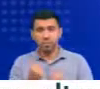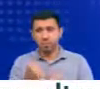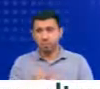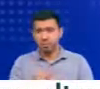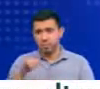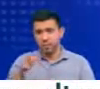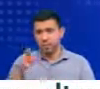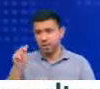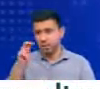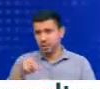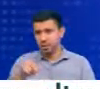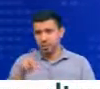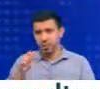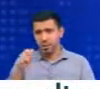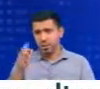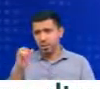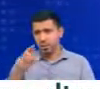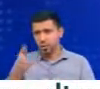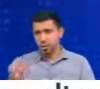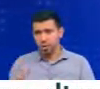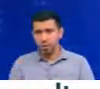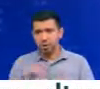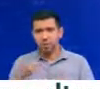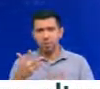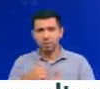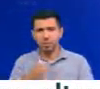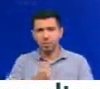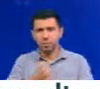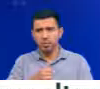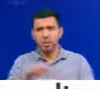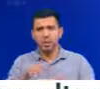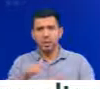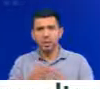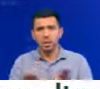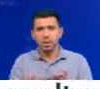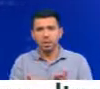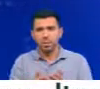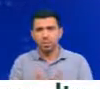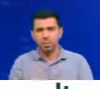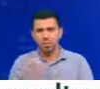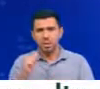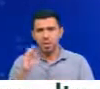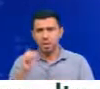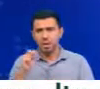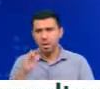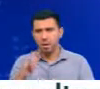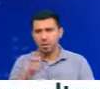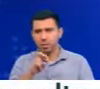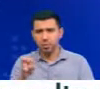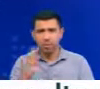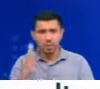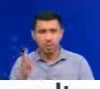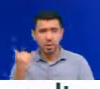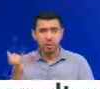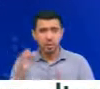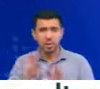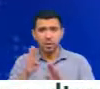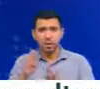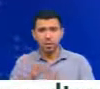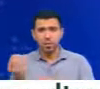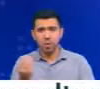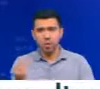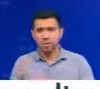Latorre Manzano. Según información policial, sería funcionario de la Secretaría de Educación en Acarí, Norte de Santander, y es candidato al